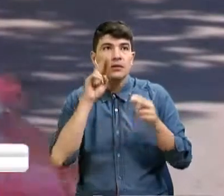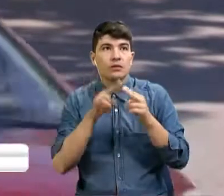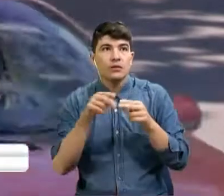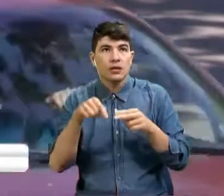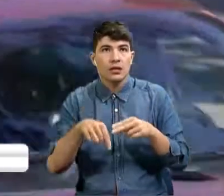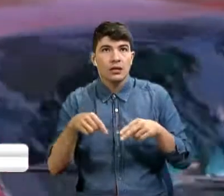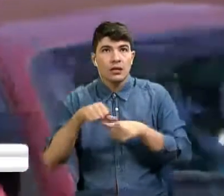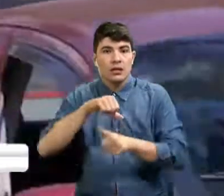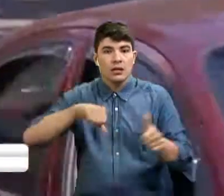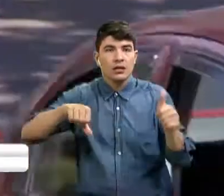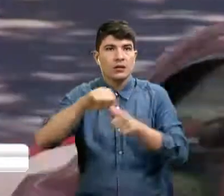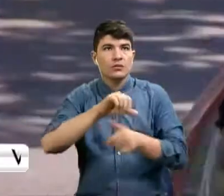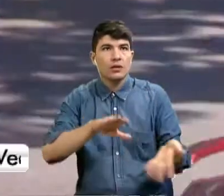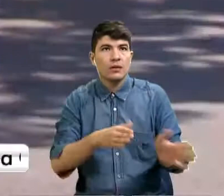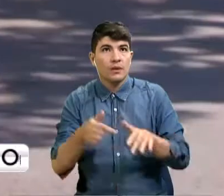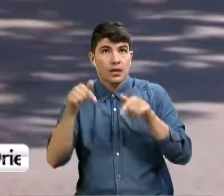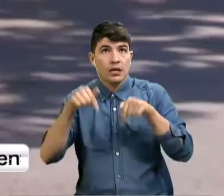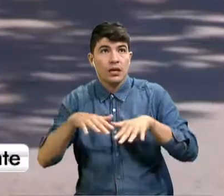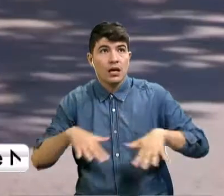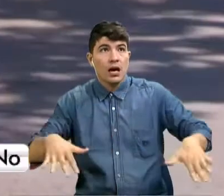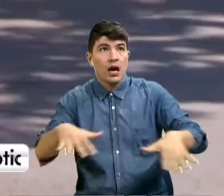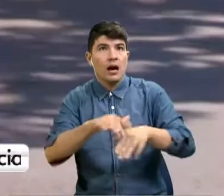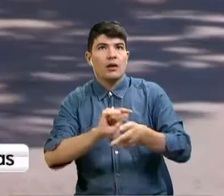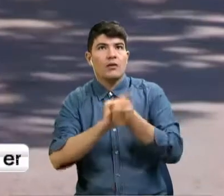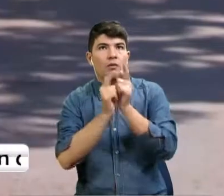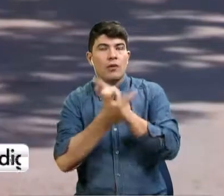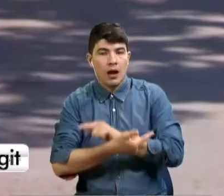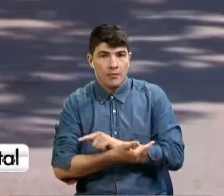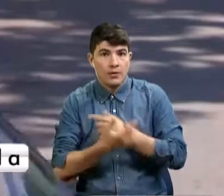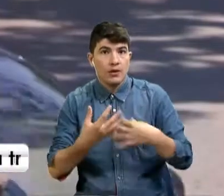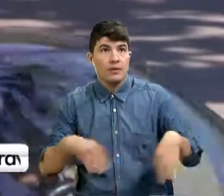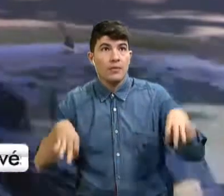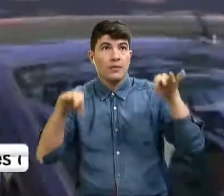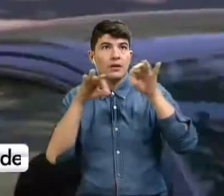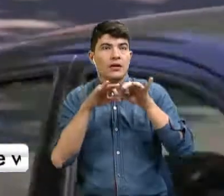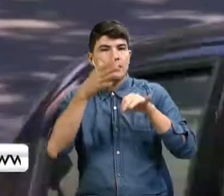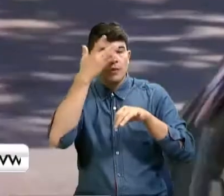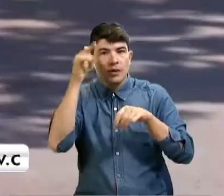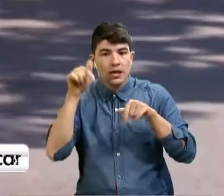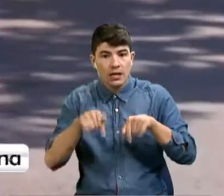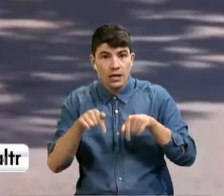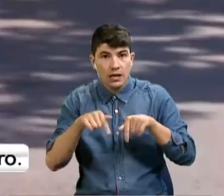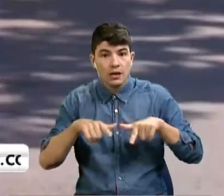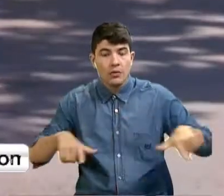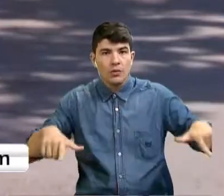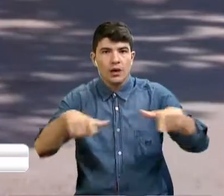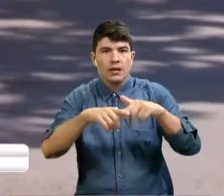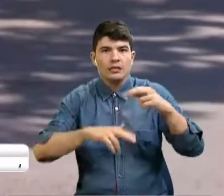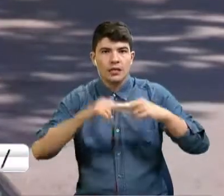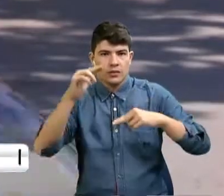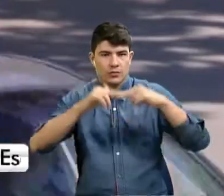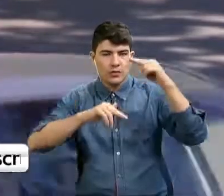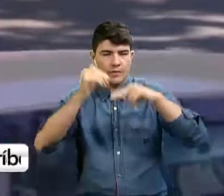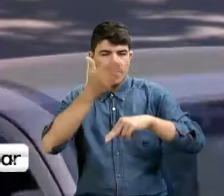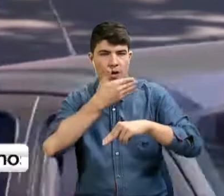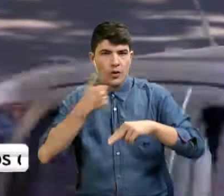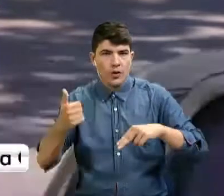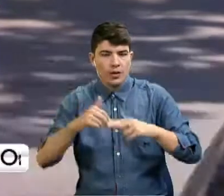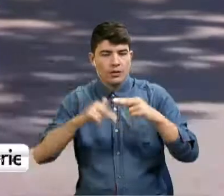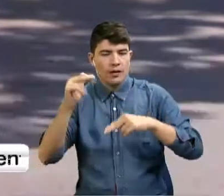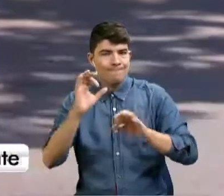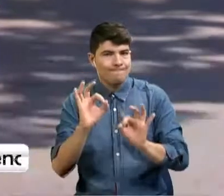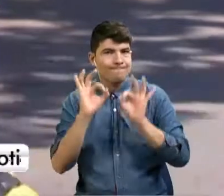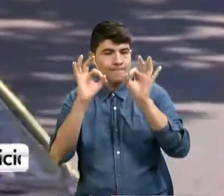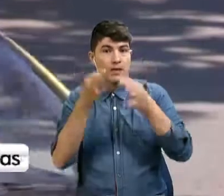cruce de la muerte pues bien este sector tendrá un cambio bastante trascendental pues sobre él se construirá una de las mega obras más importantes